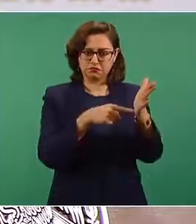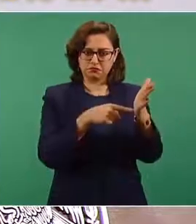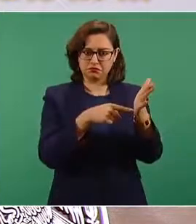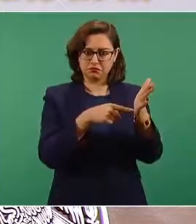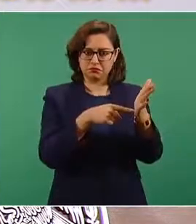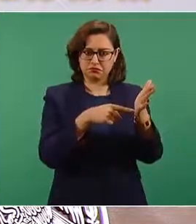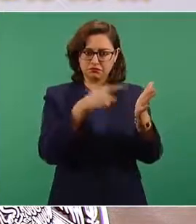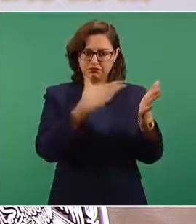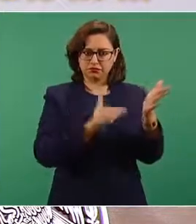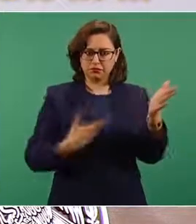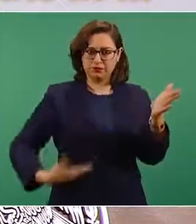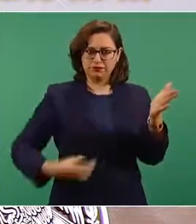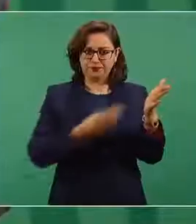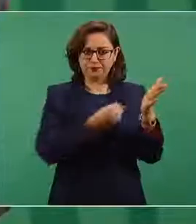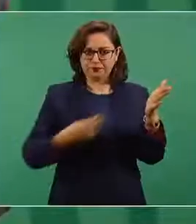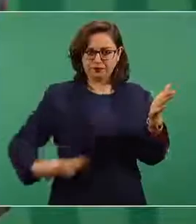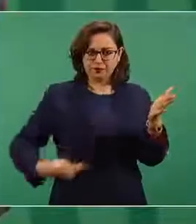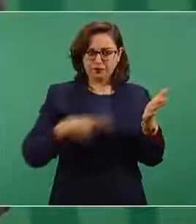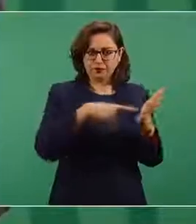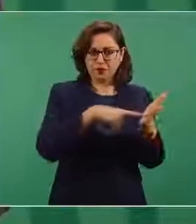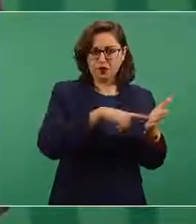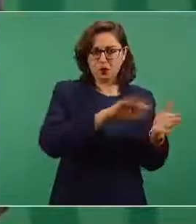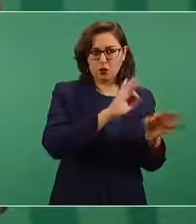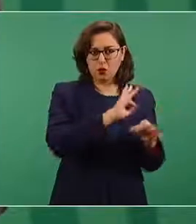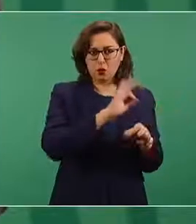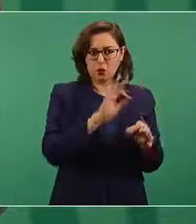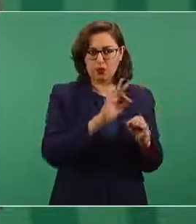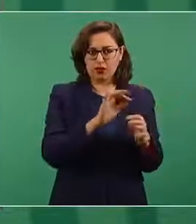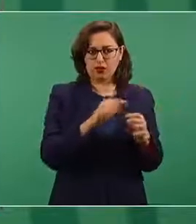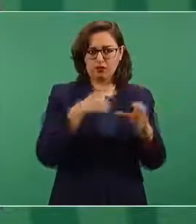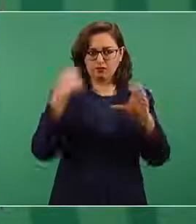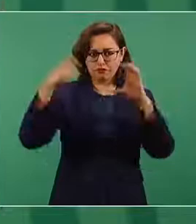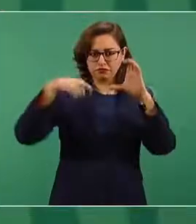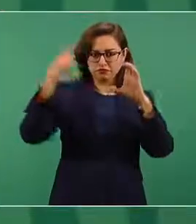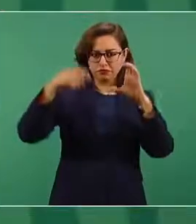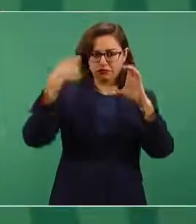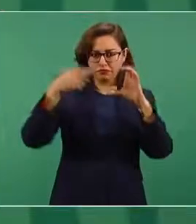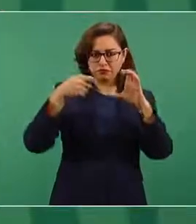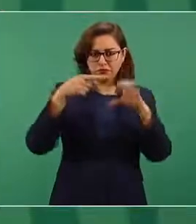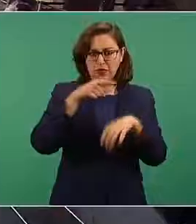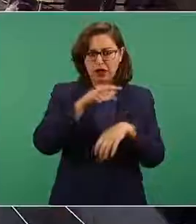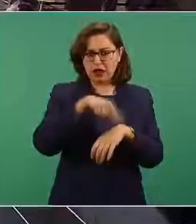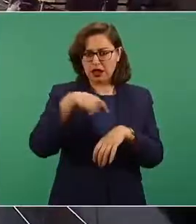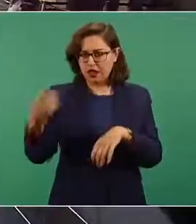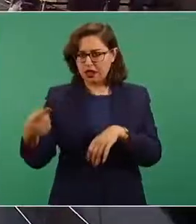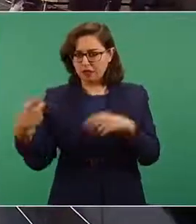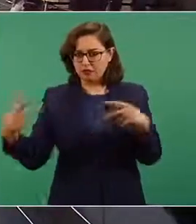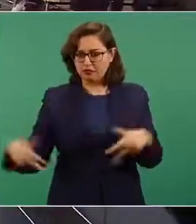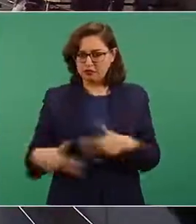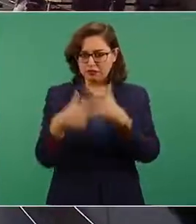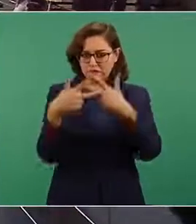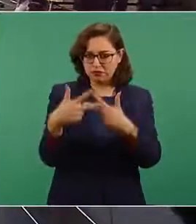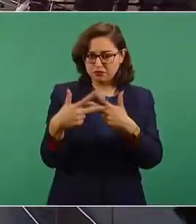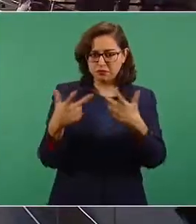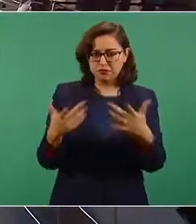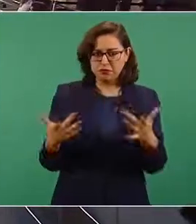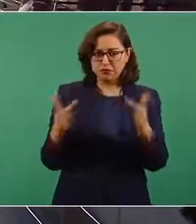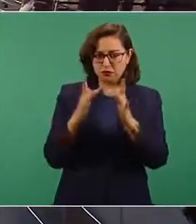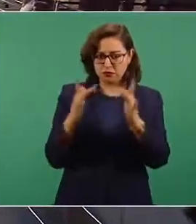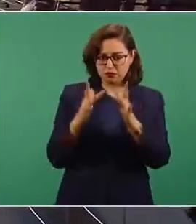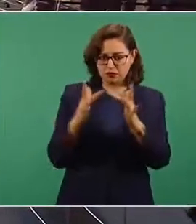el presidente municipal, que le mandes un video y lo grabes a él para que sea